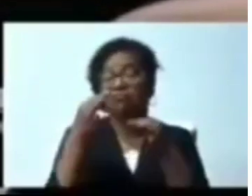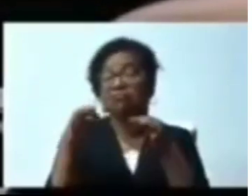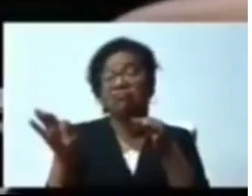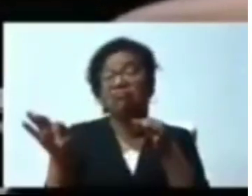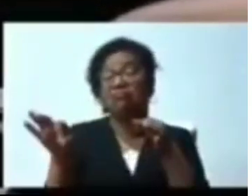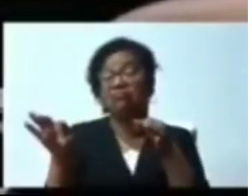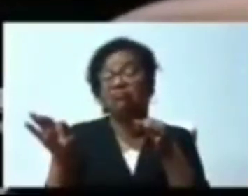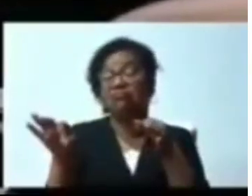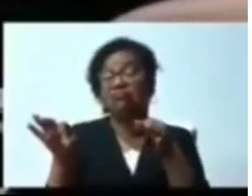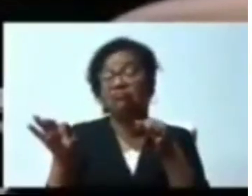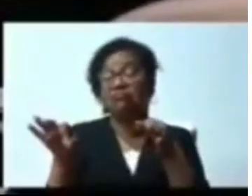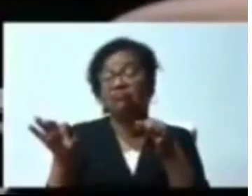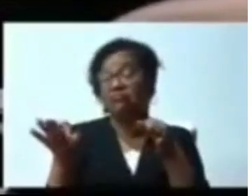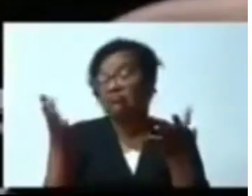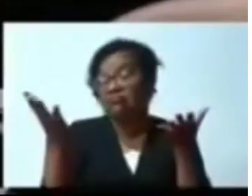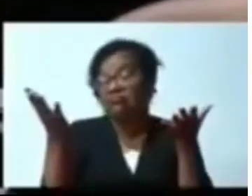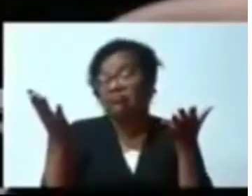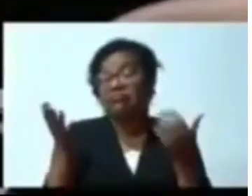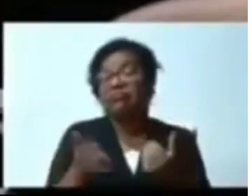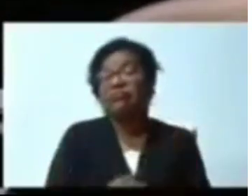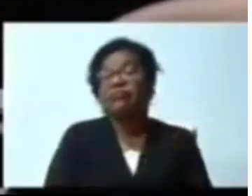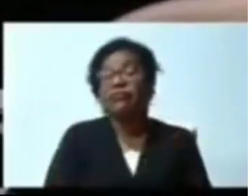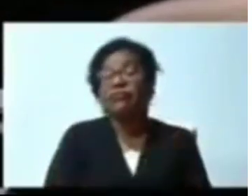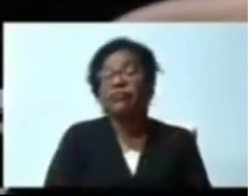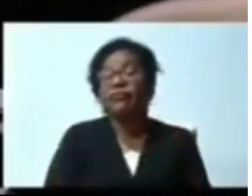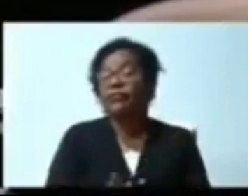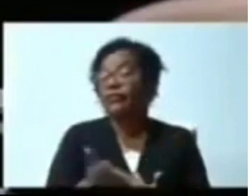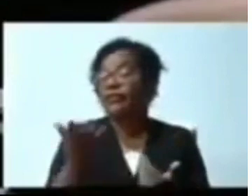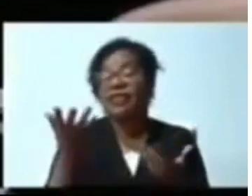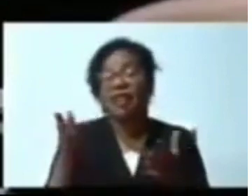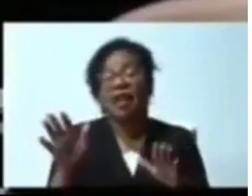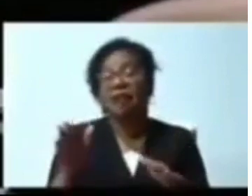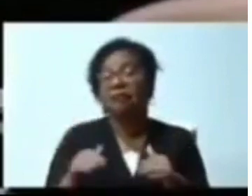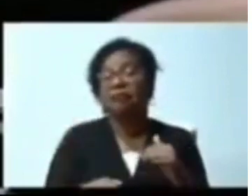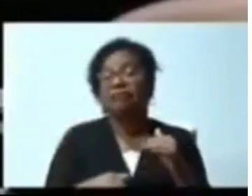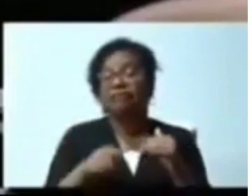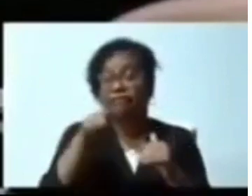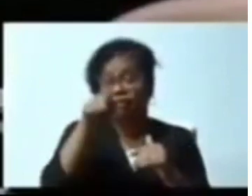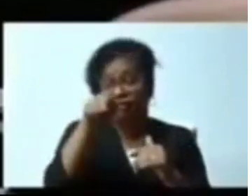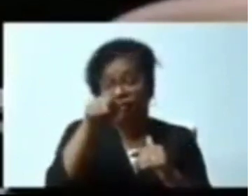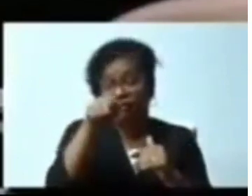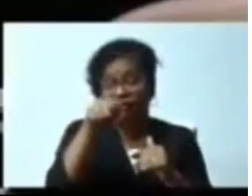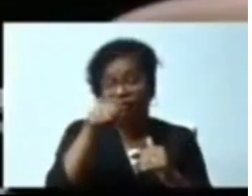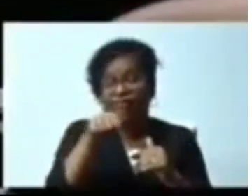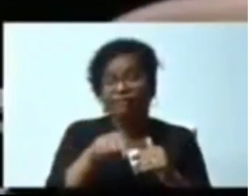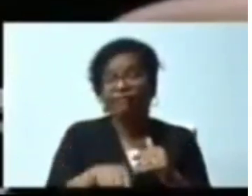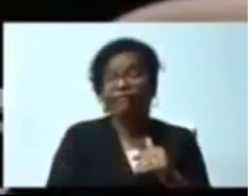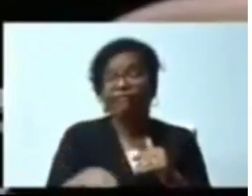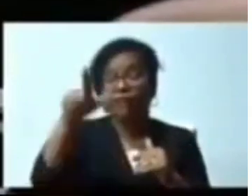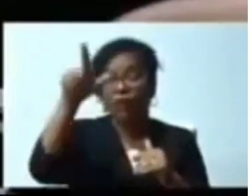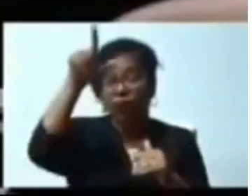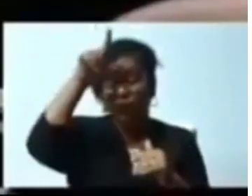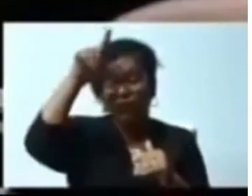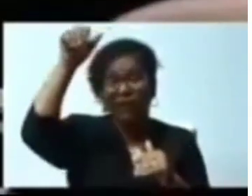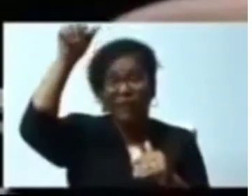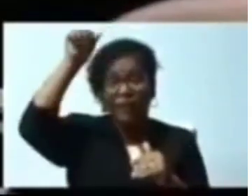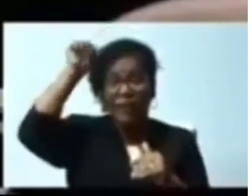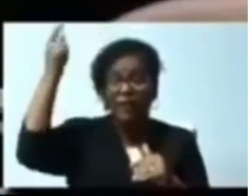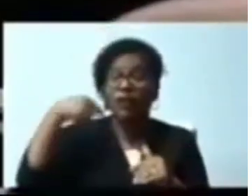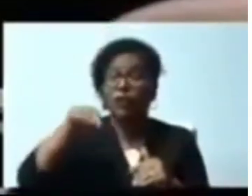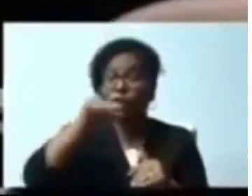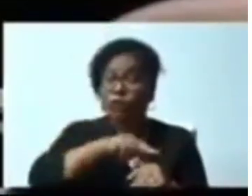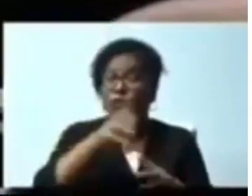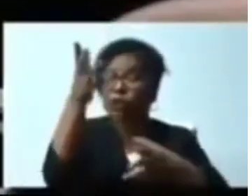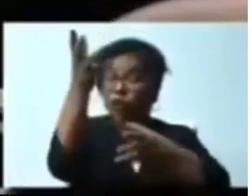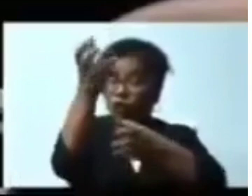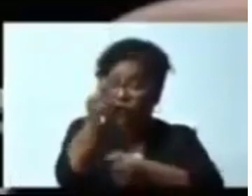como lo siguiente. Hemos llegado a un punto tal que Luis Abinader no nos merece confianza de aprobarle un préstamo